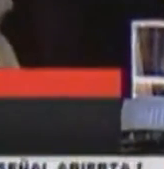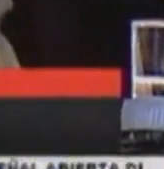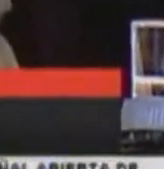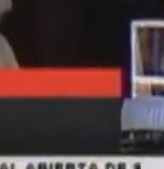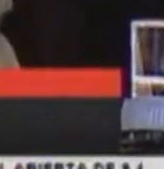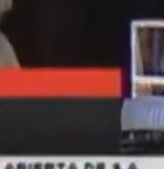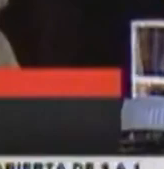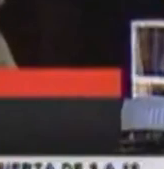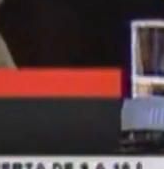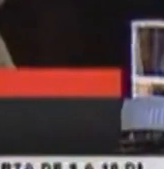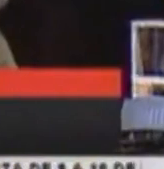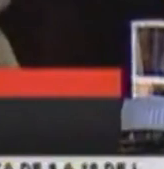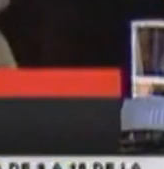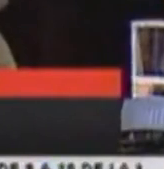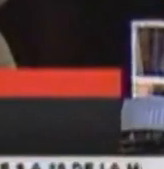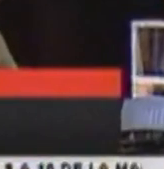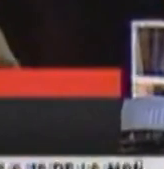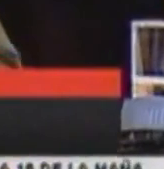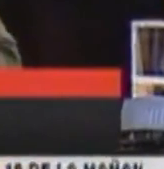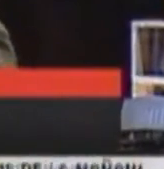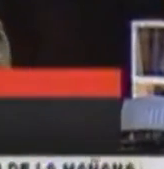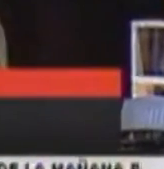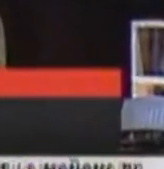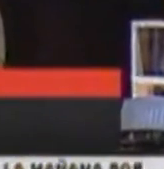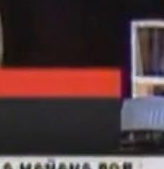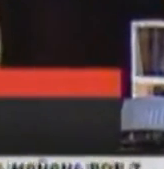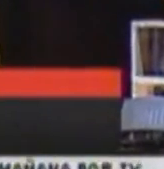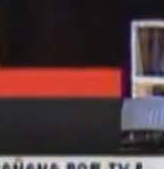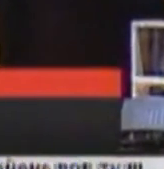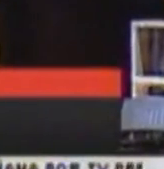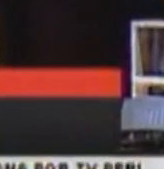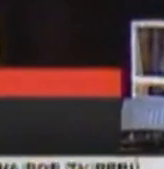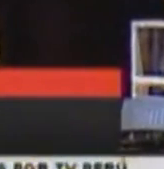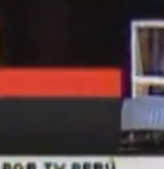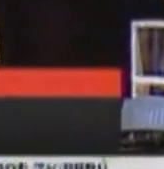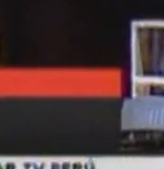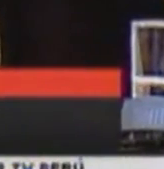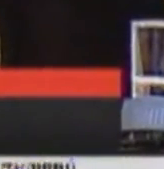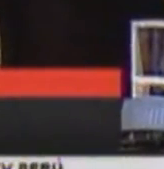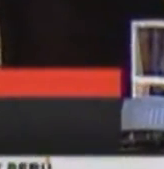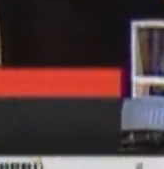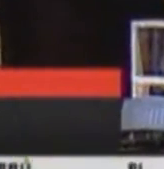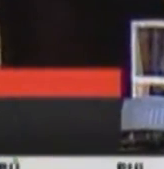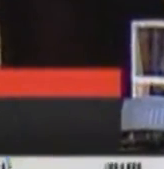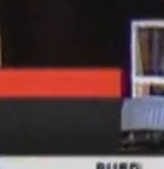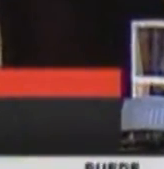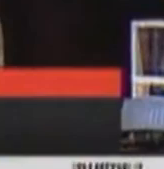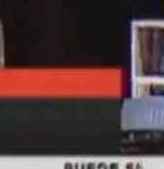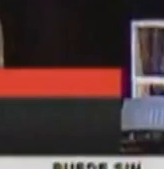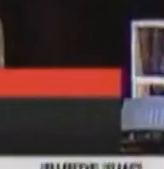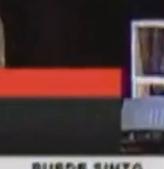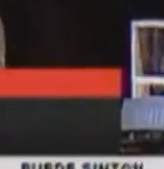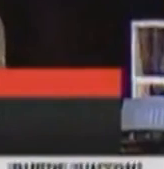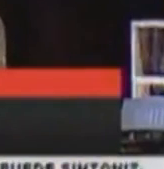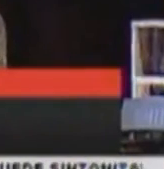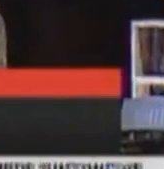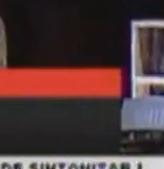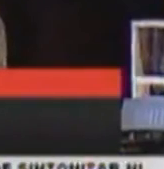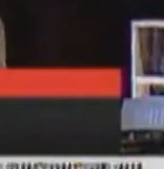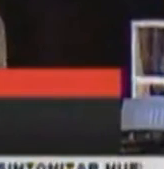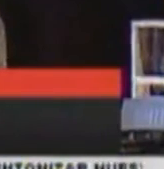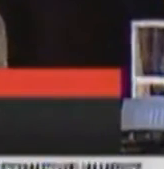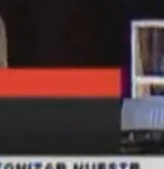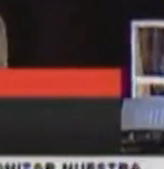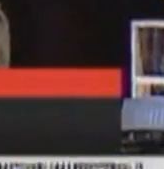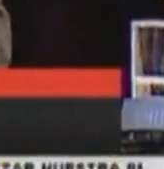de futuro al 2030, ni los enormes problemas que nos muestra el cambio climático al 2050, ¿no es cierto? Todo eso